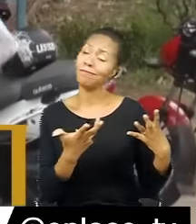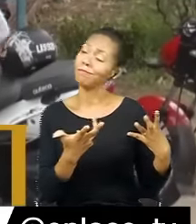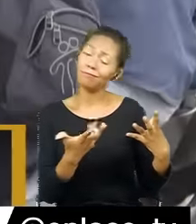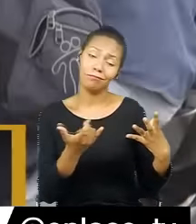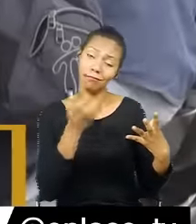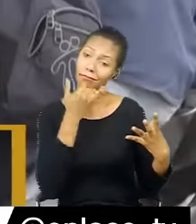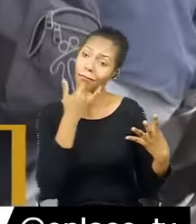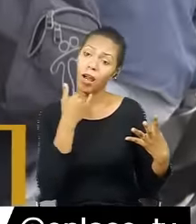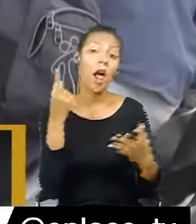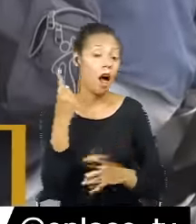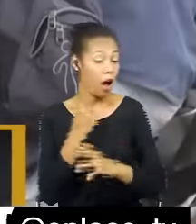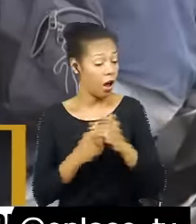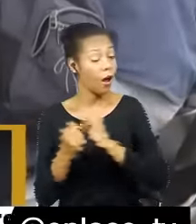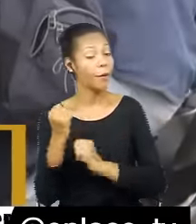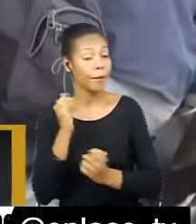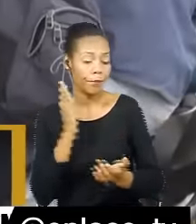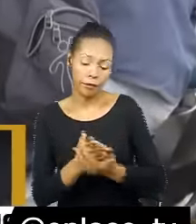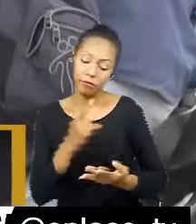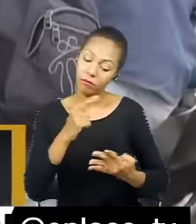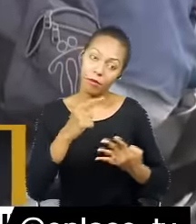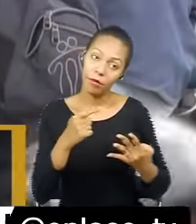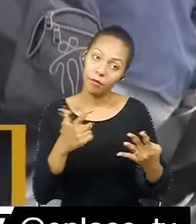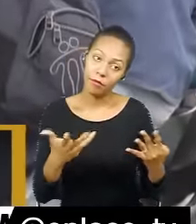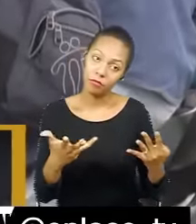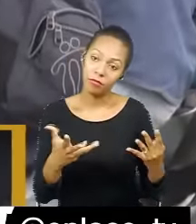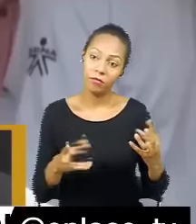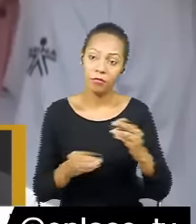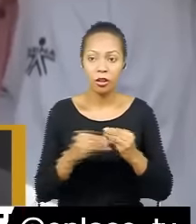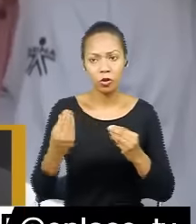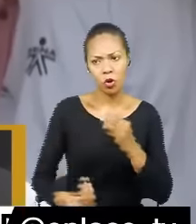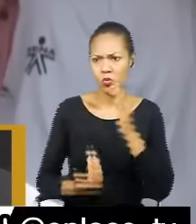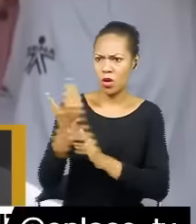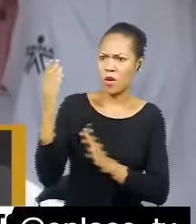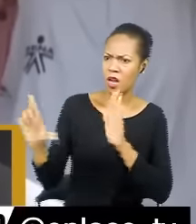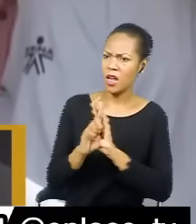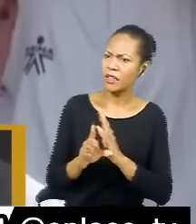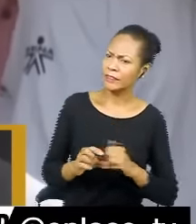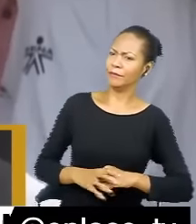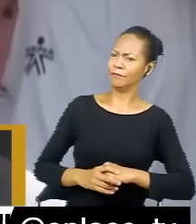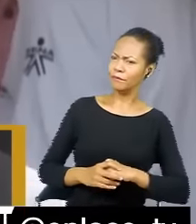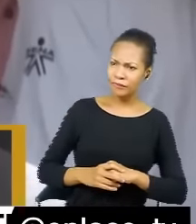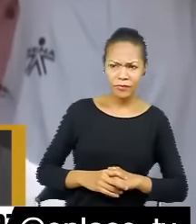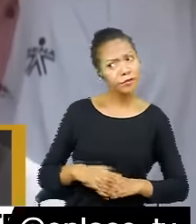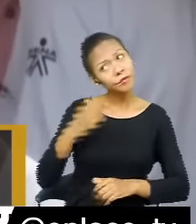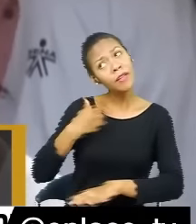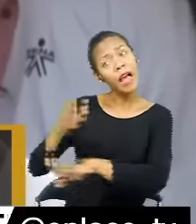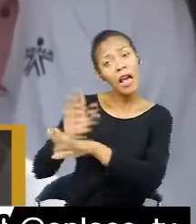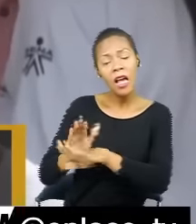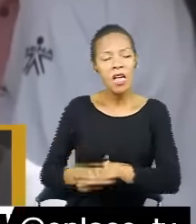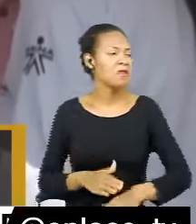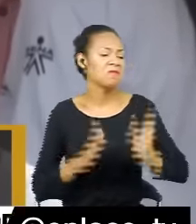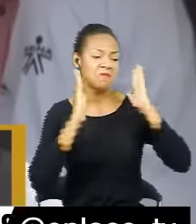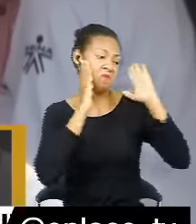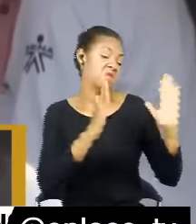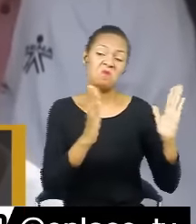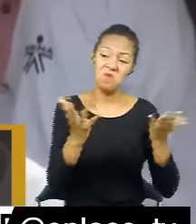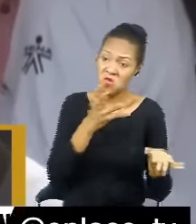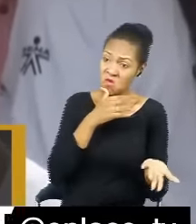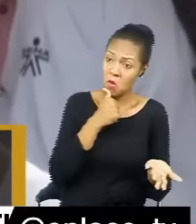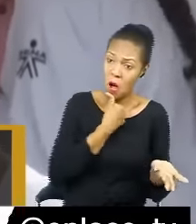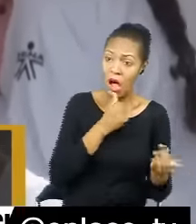año, y lo de la reforma tributaria que también va para adelante y al parecer no nos han querido escuchar. Pero ya en